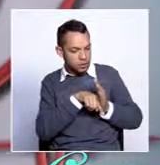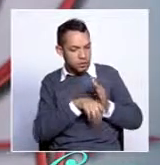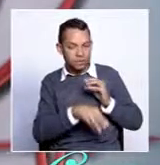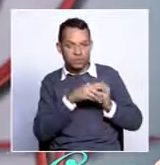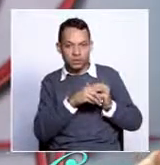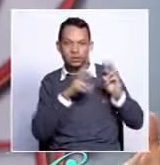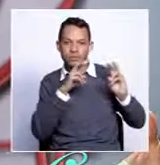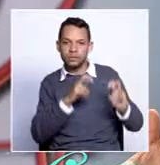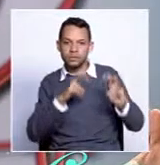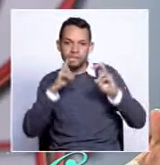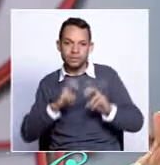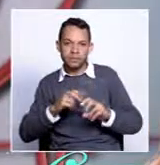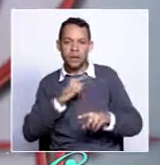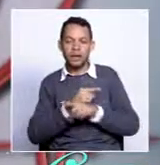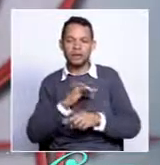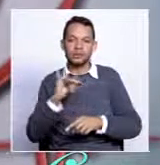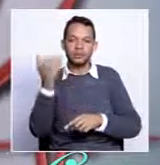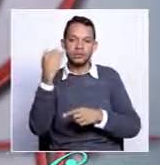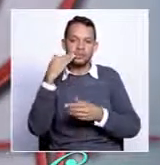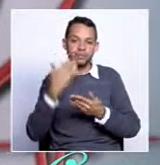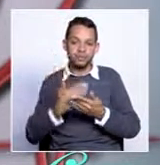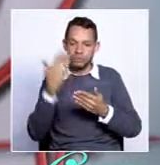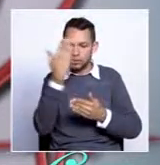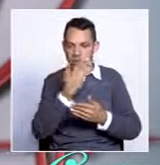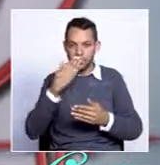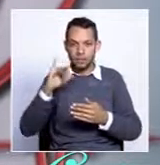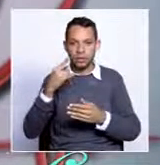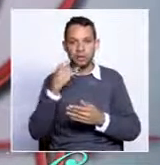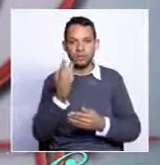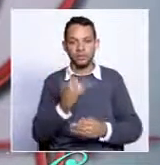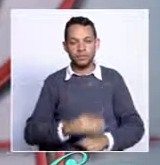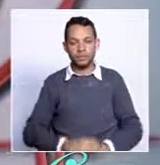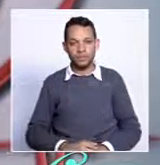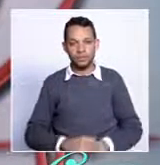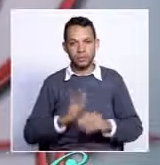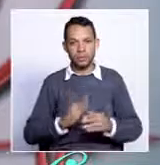esto uno poder decir necesita tal tratamiento